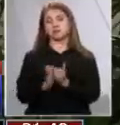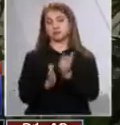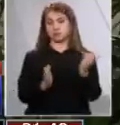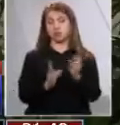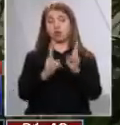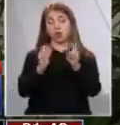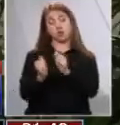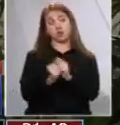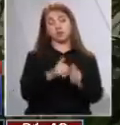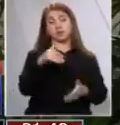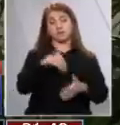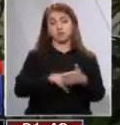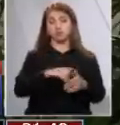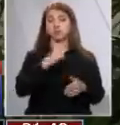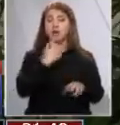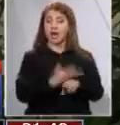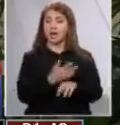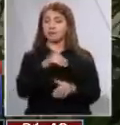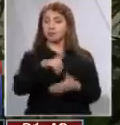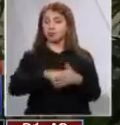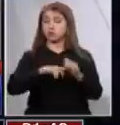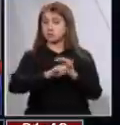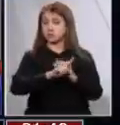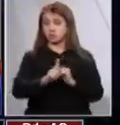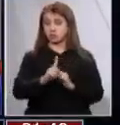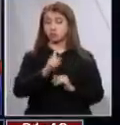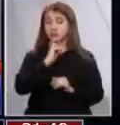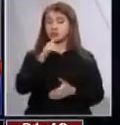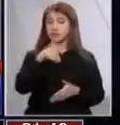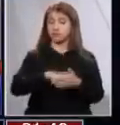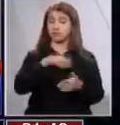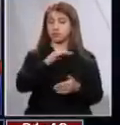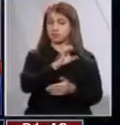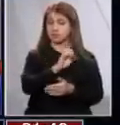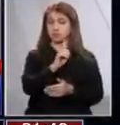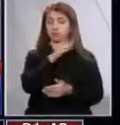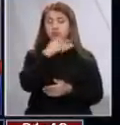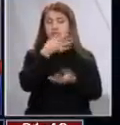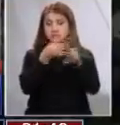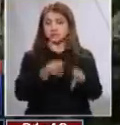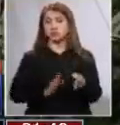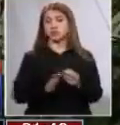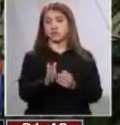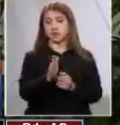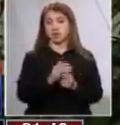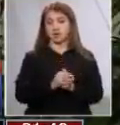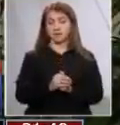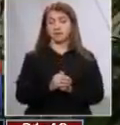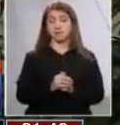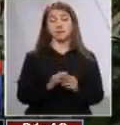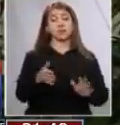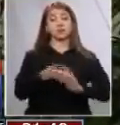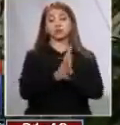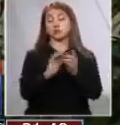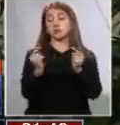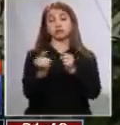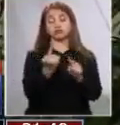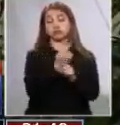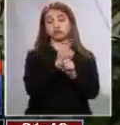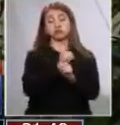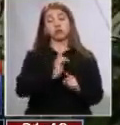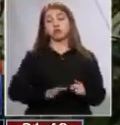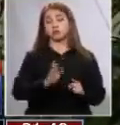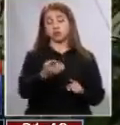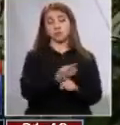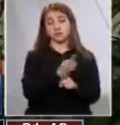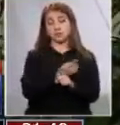nos acompañen. ¿Tienen los votos, ministra? Estamos en el diálogo. ¿Tienen los votos de la DC o no están seguros todavía? Es que todo esto es un diálogo que tenemos que